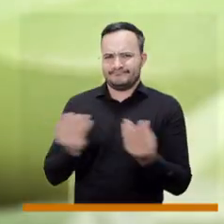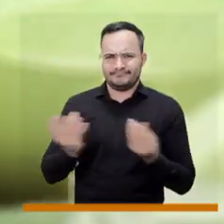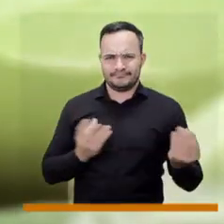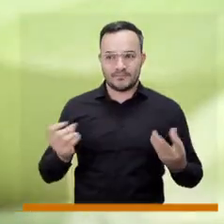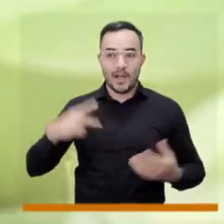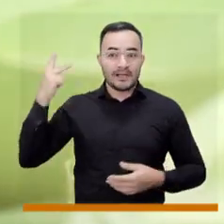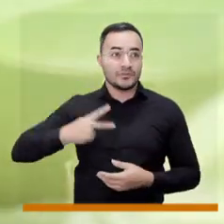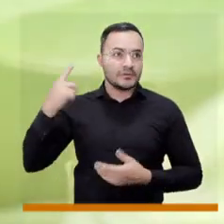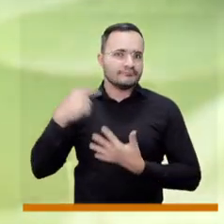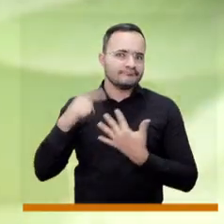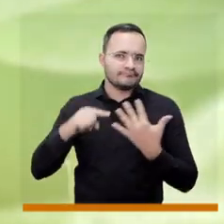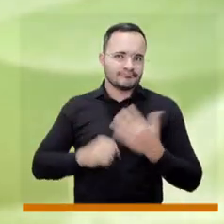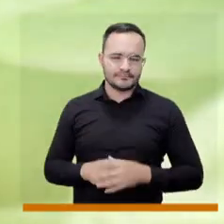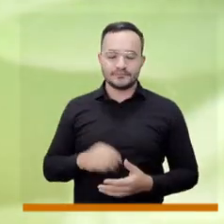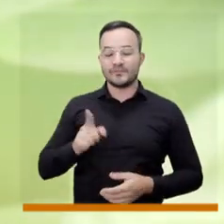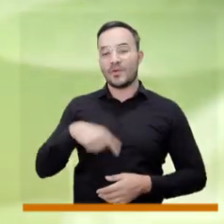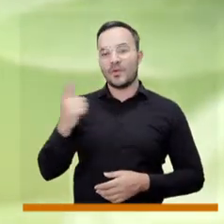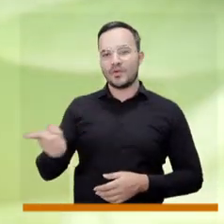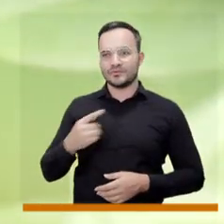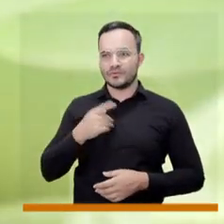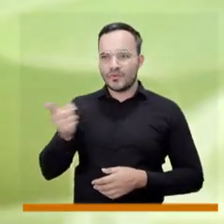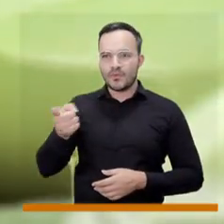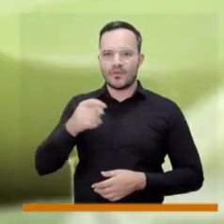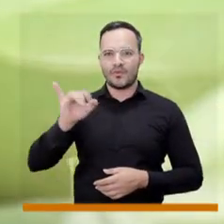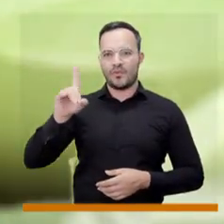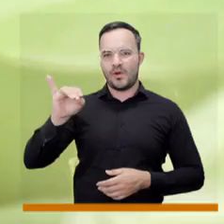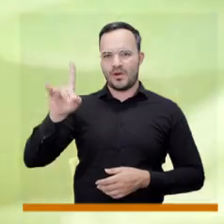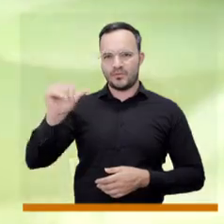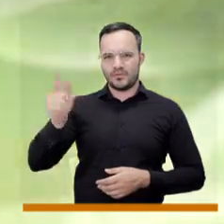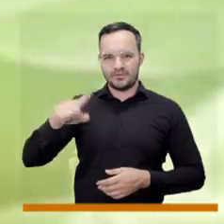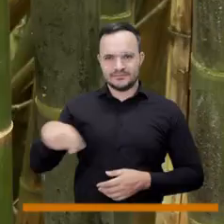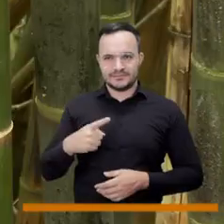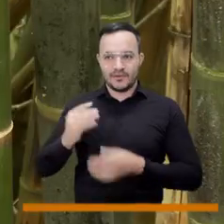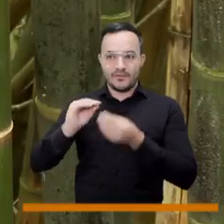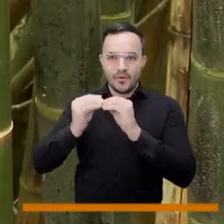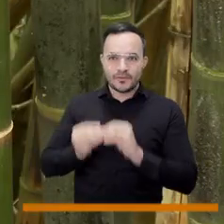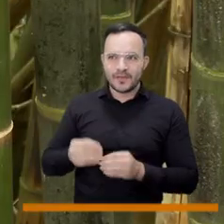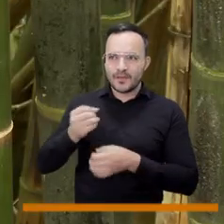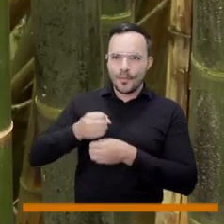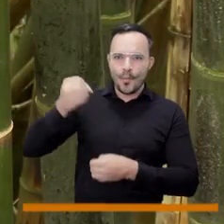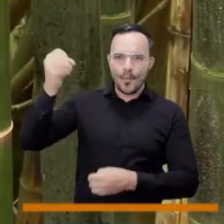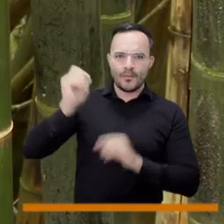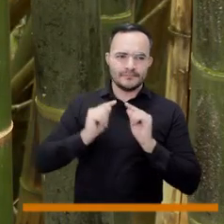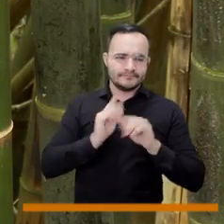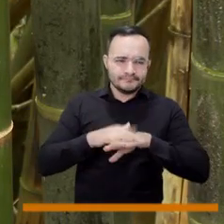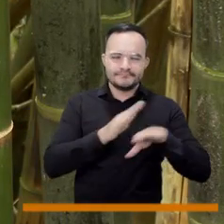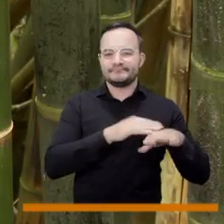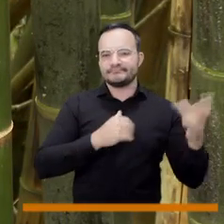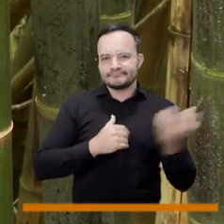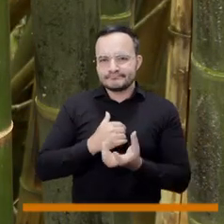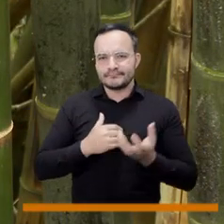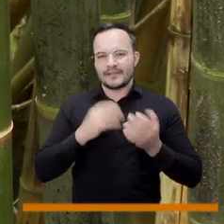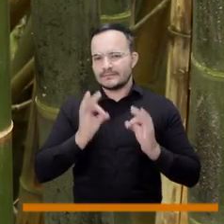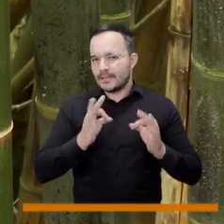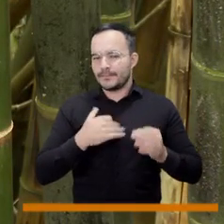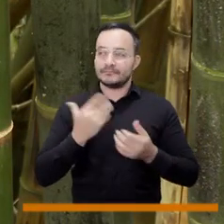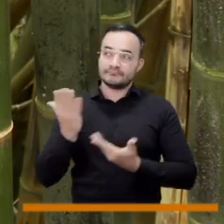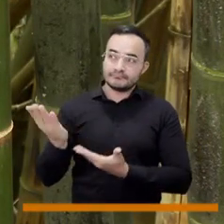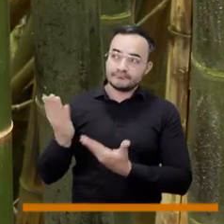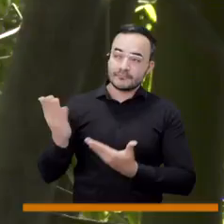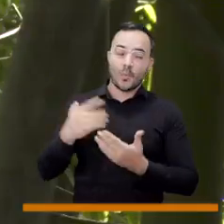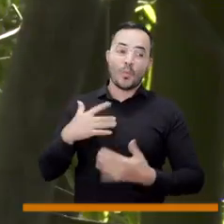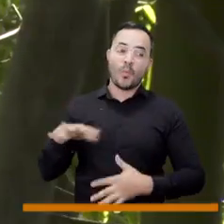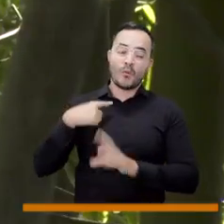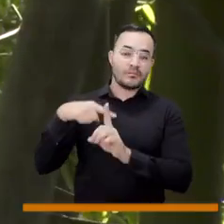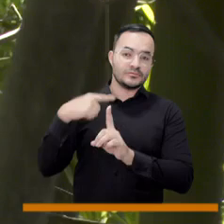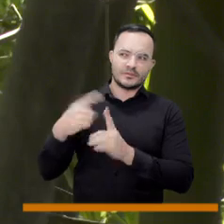historias. Tenemos las guaduas también, una de las paradas que tenemos son las guaduas, donde les hablamos a los niños y a las personas que vienen al